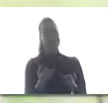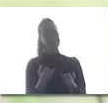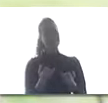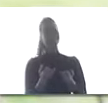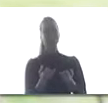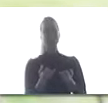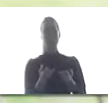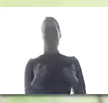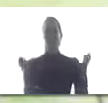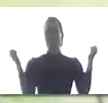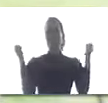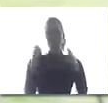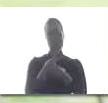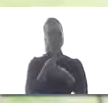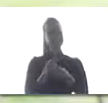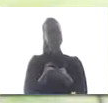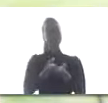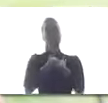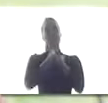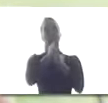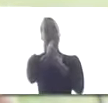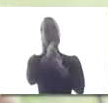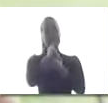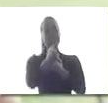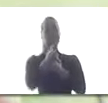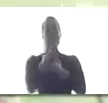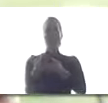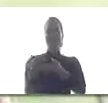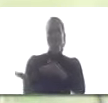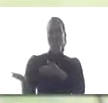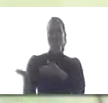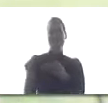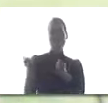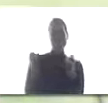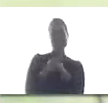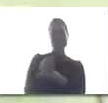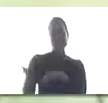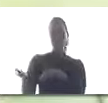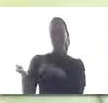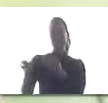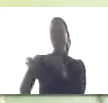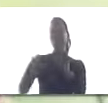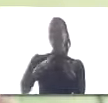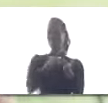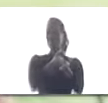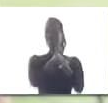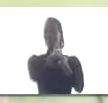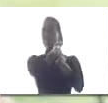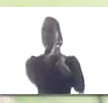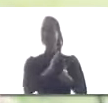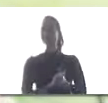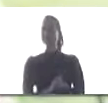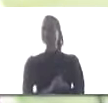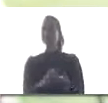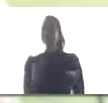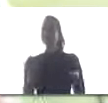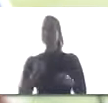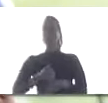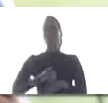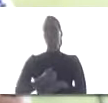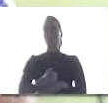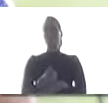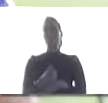del conflicto que sigue enlutando nuestro país, como nos lo decía ahora el subsecretario, que